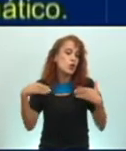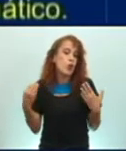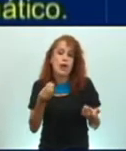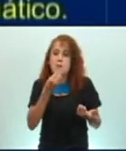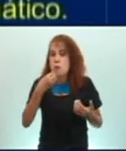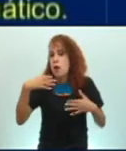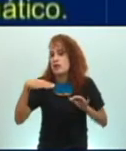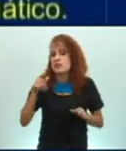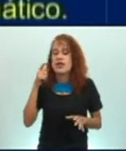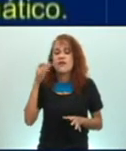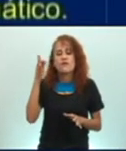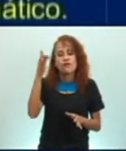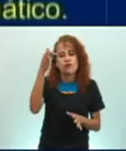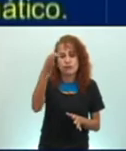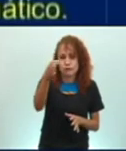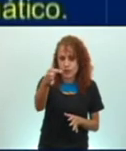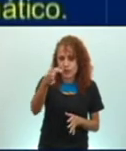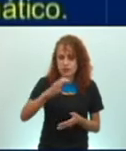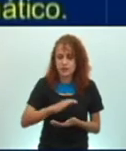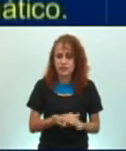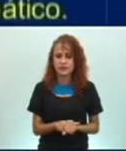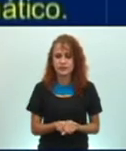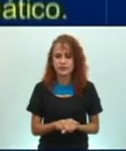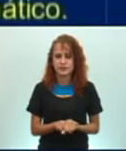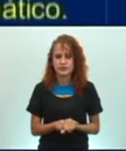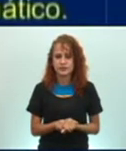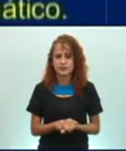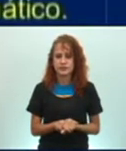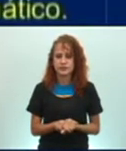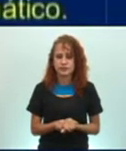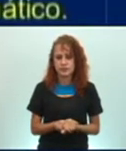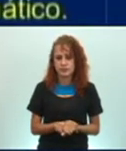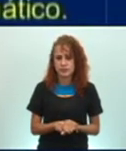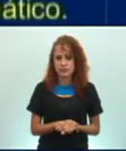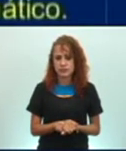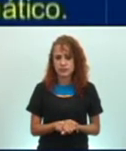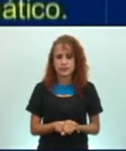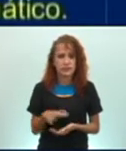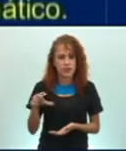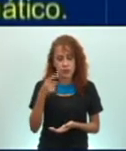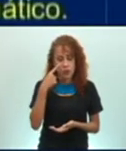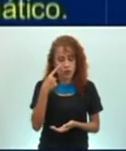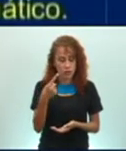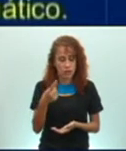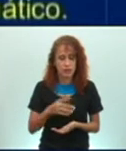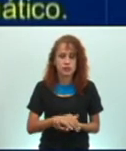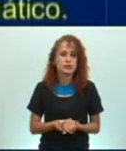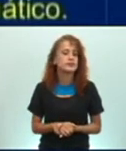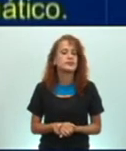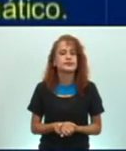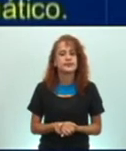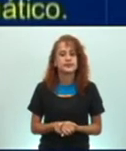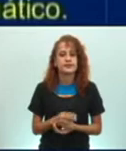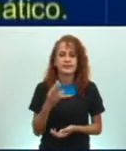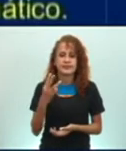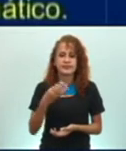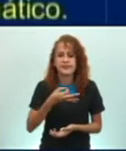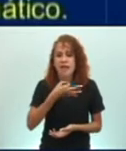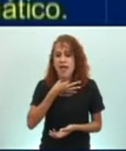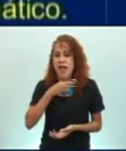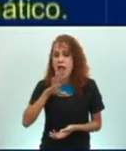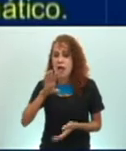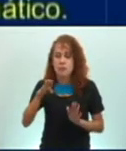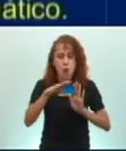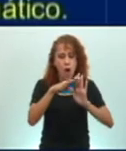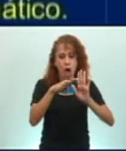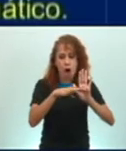cuáles podrían ser las consecuencias futuras a partir de todo lo que puedes ver en este material.